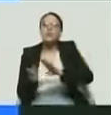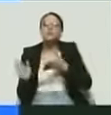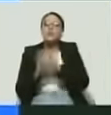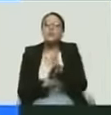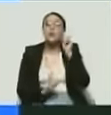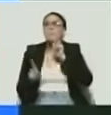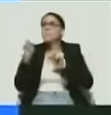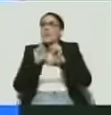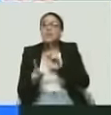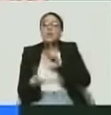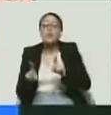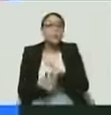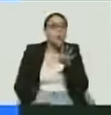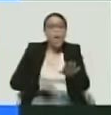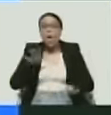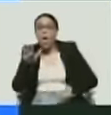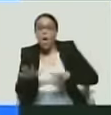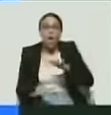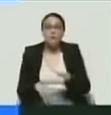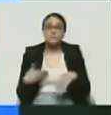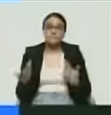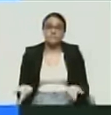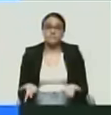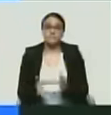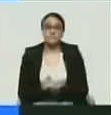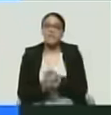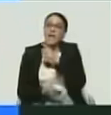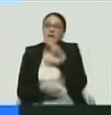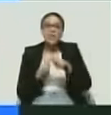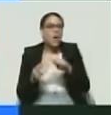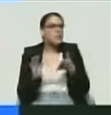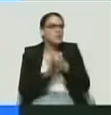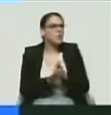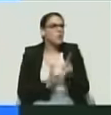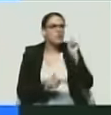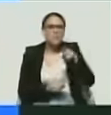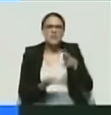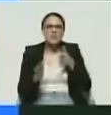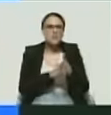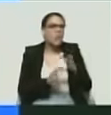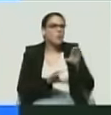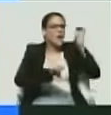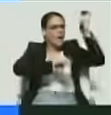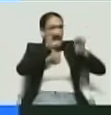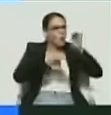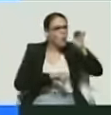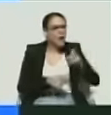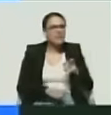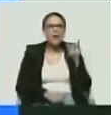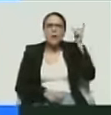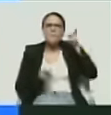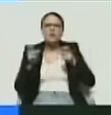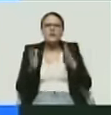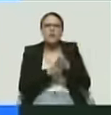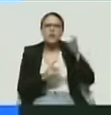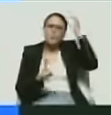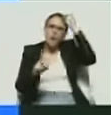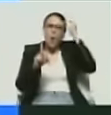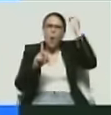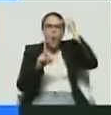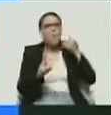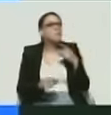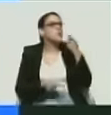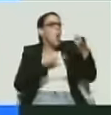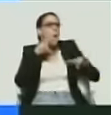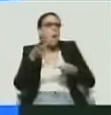dijeron. Para las que han utilizado también, utilizan encuestadoras, utilizan opinólogos, utilizan gente demasiado inteligente